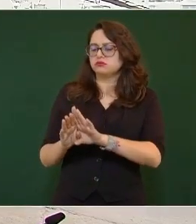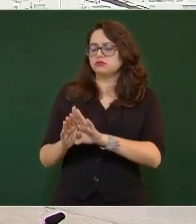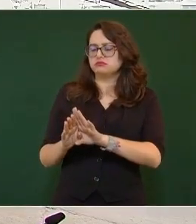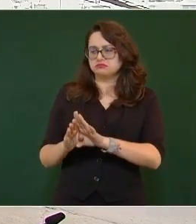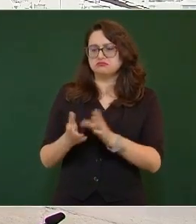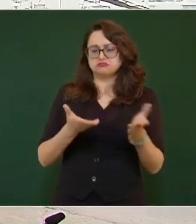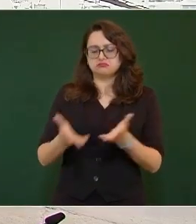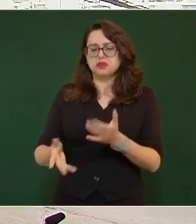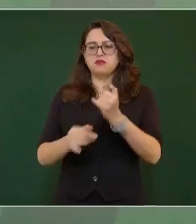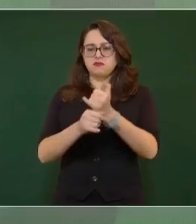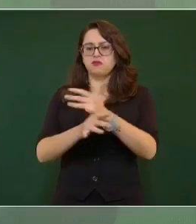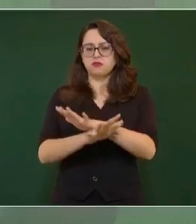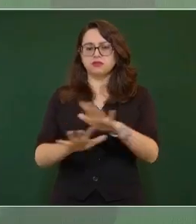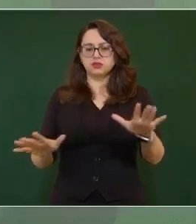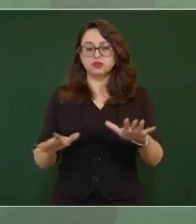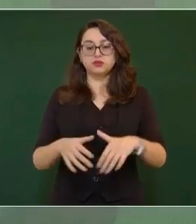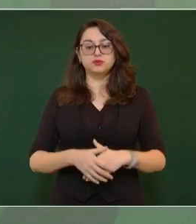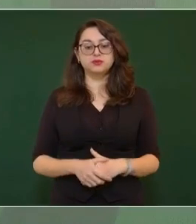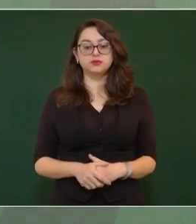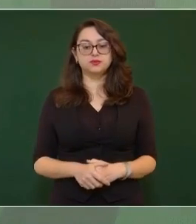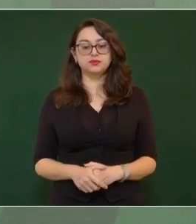y luego